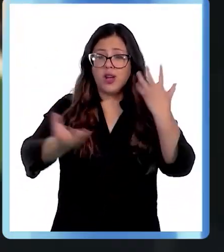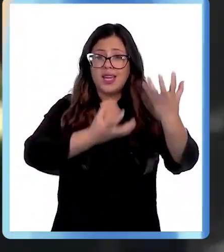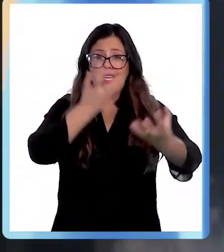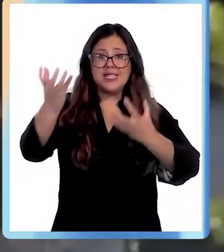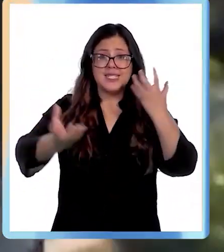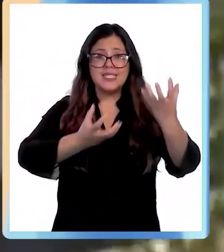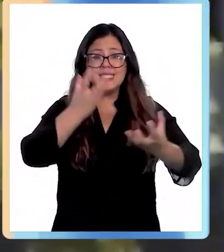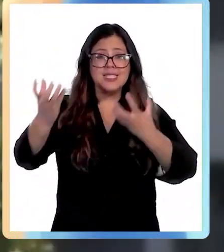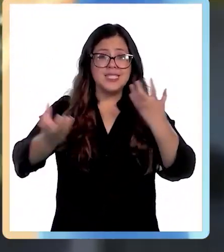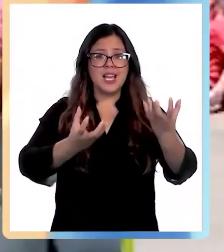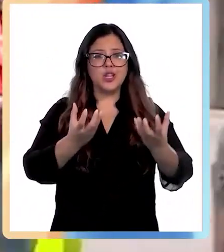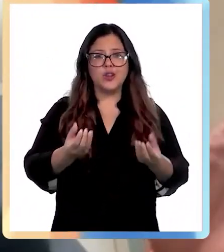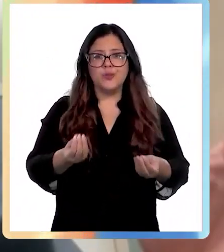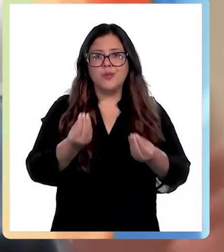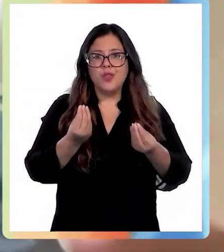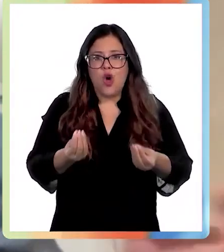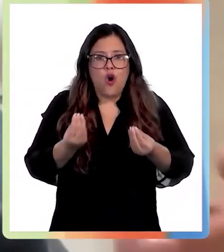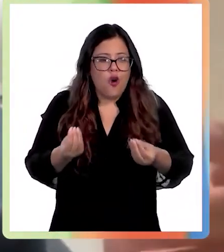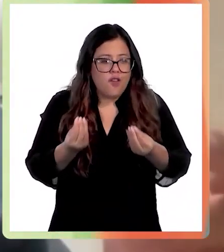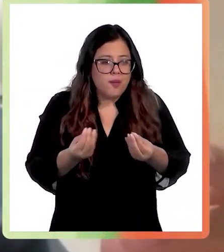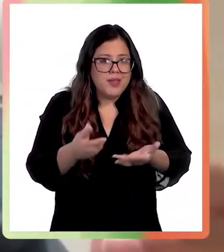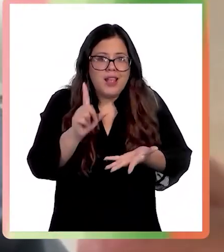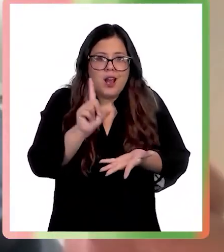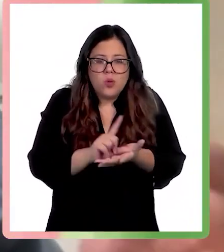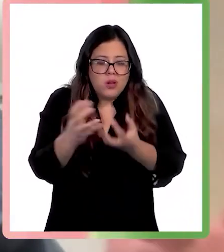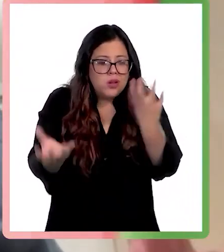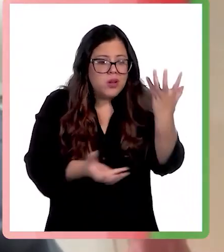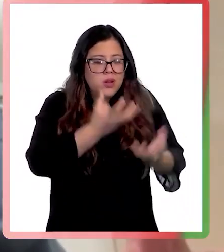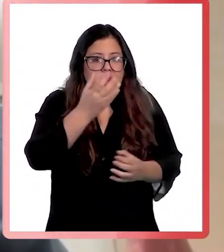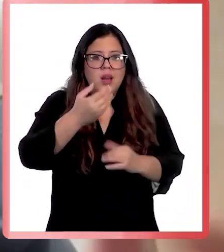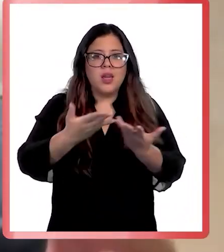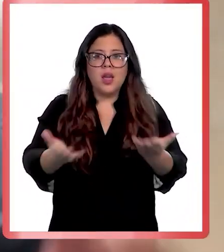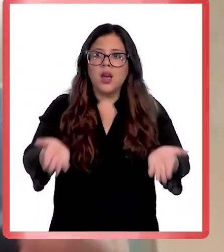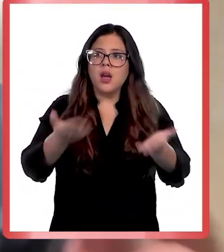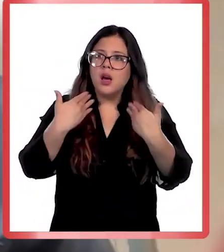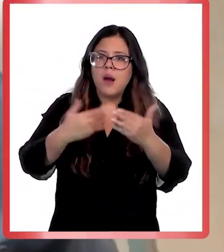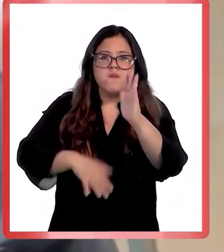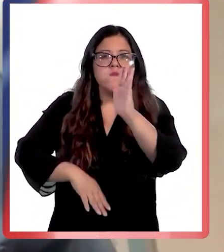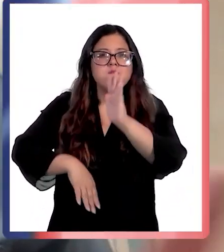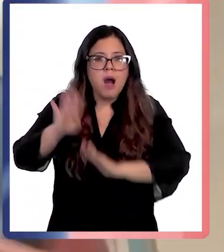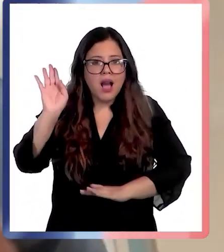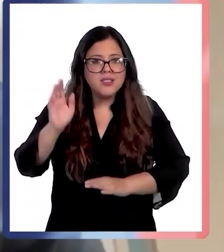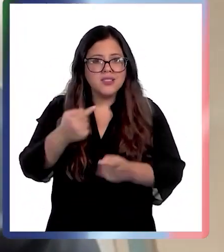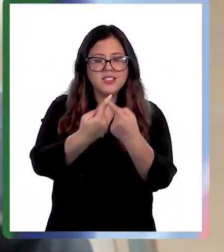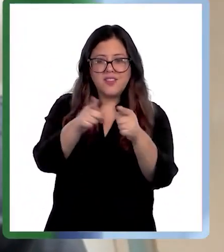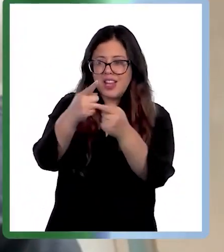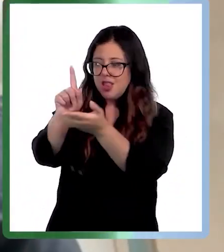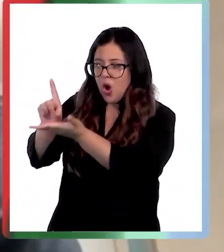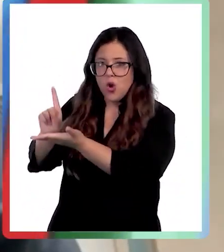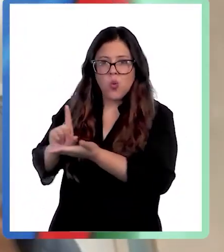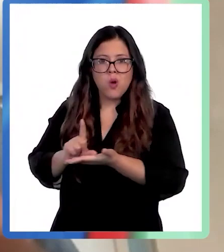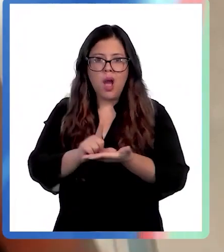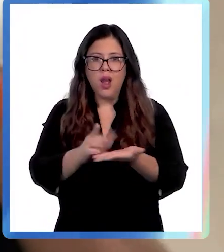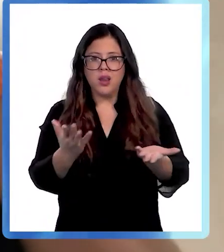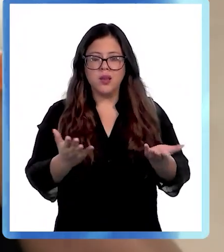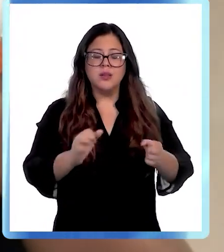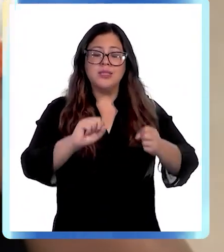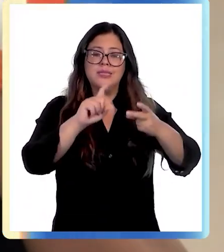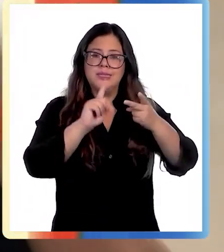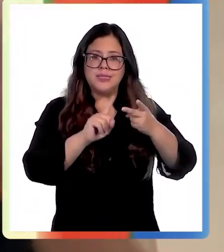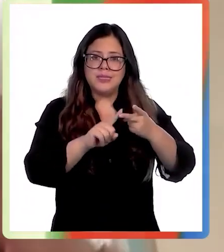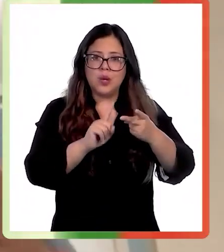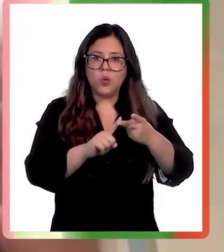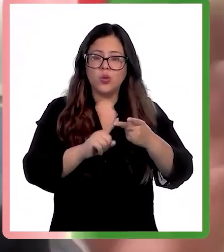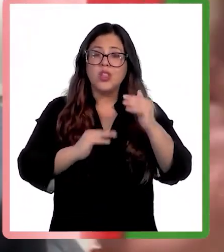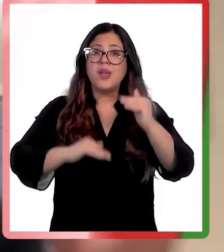incendios no hay que ser muy inteligente para saber que el área donde se está produciendo el incendio, la temperatura va a ser mayor que el resto de las áreas. Y en segundo